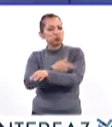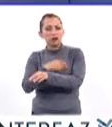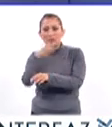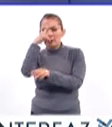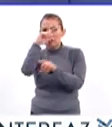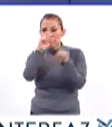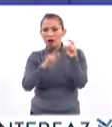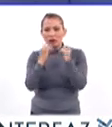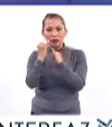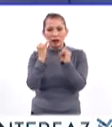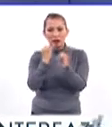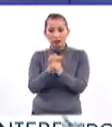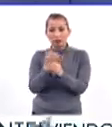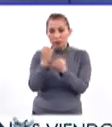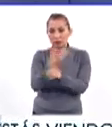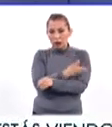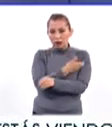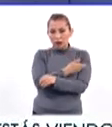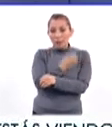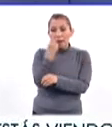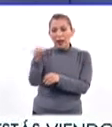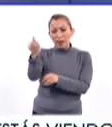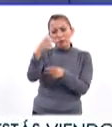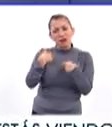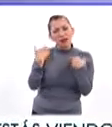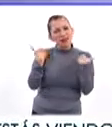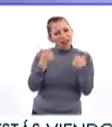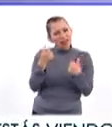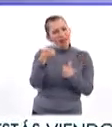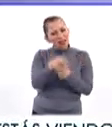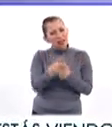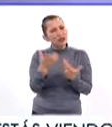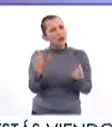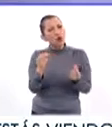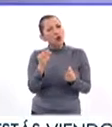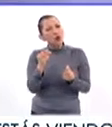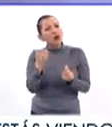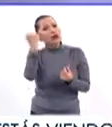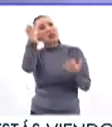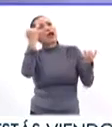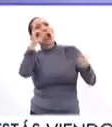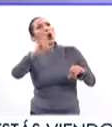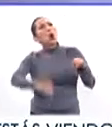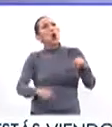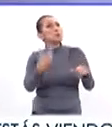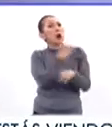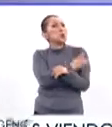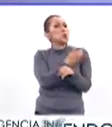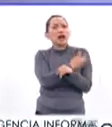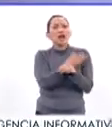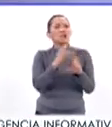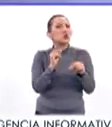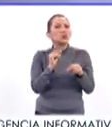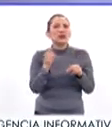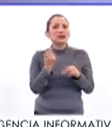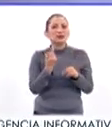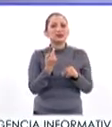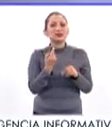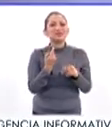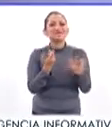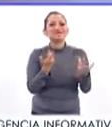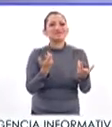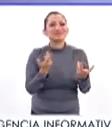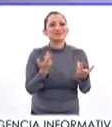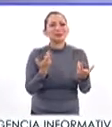e internacional, como lo son muchas vacunas, para que la gente entienda que pues no son ocurrencias, ¿no? O no es algo que pues